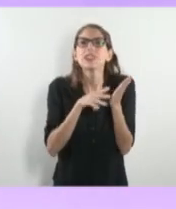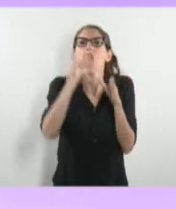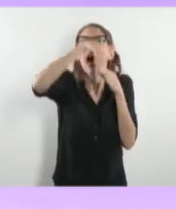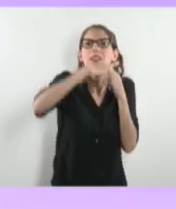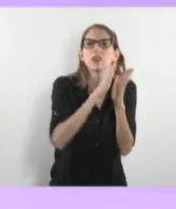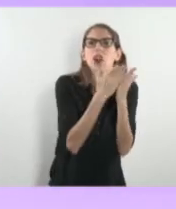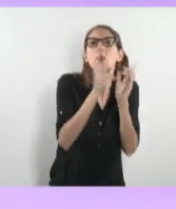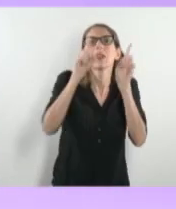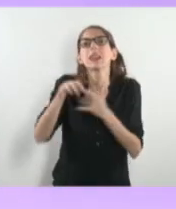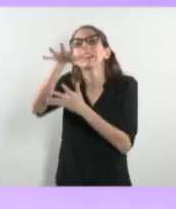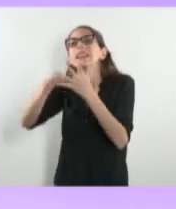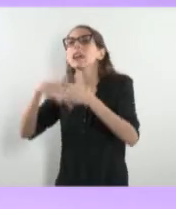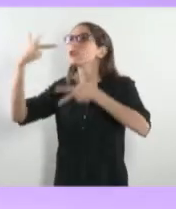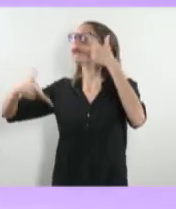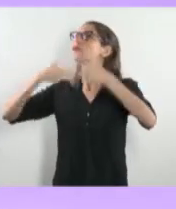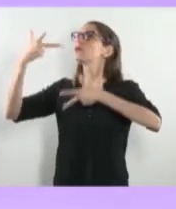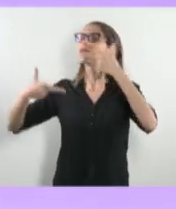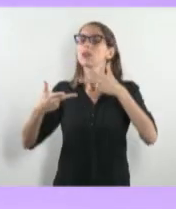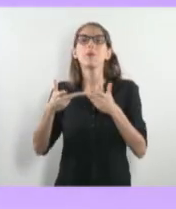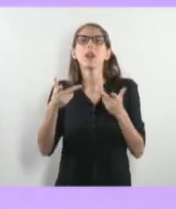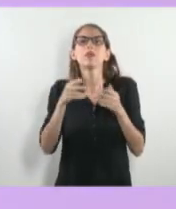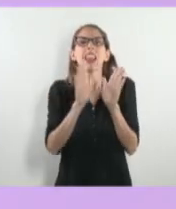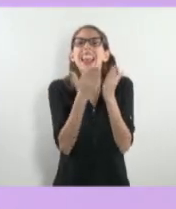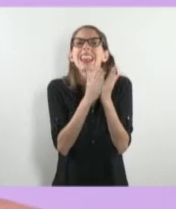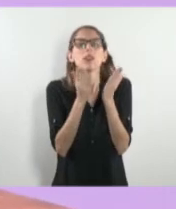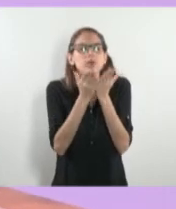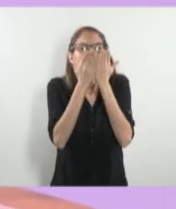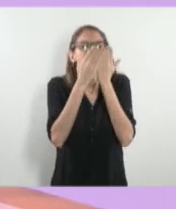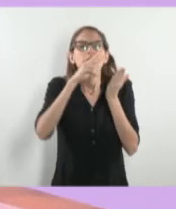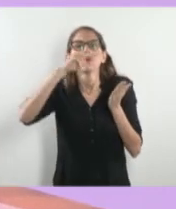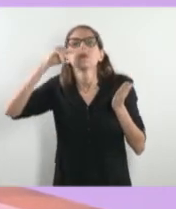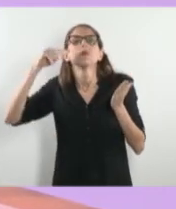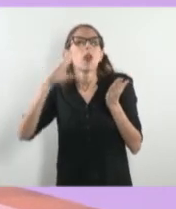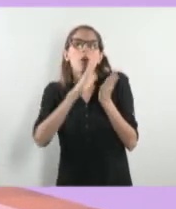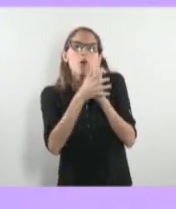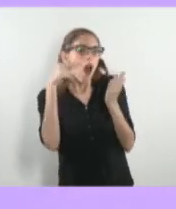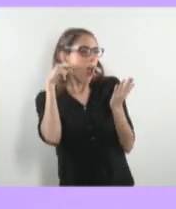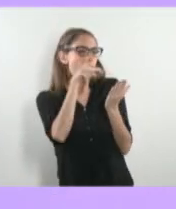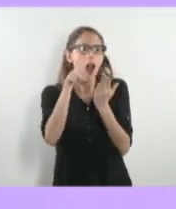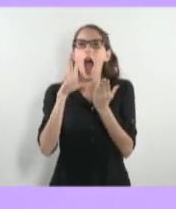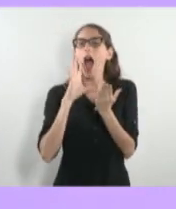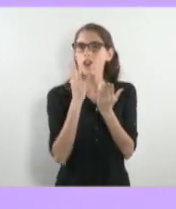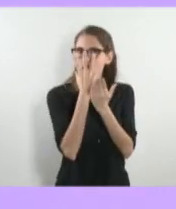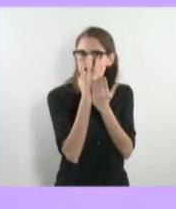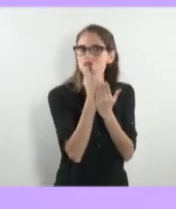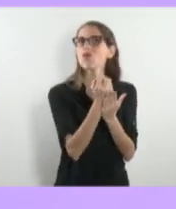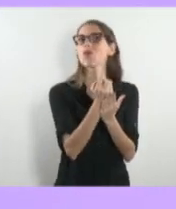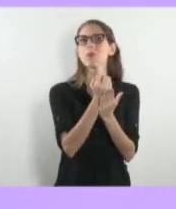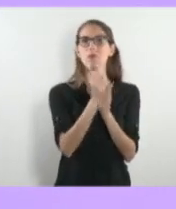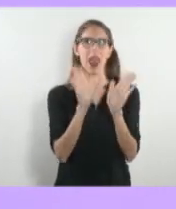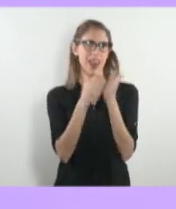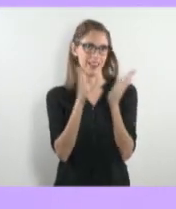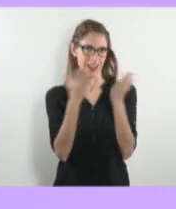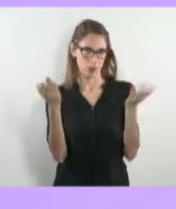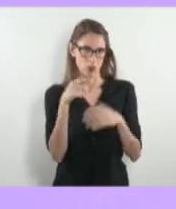del mismo en su materialidad, en su olor que tiene el objeto libro, que es muy convocante también para la literatura,